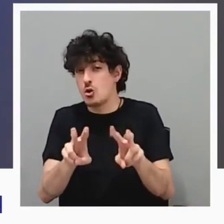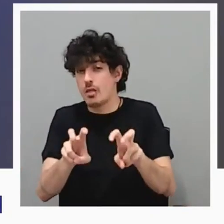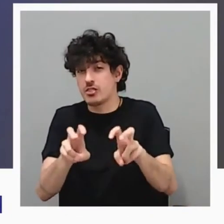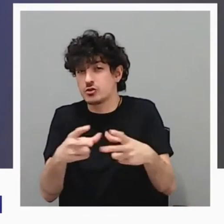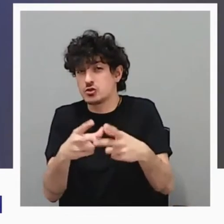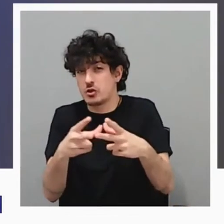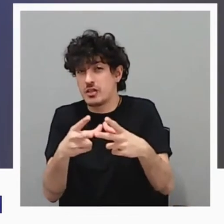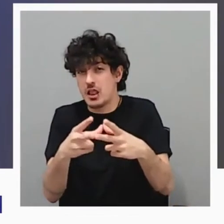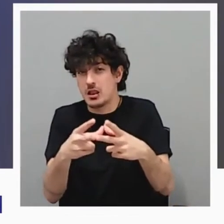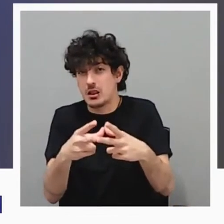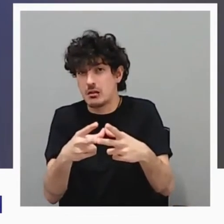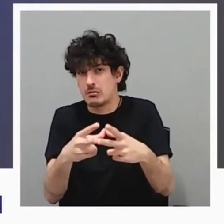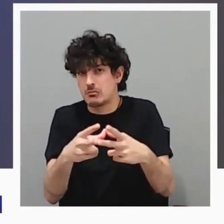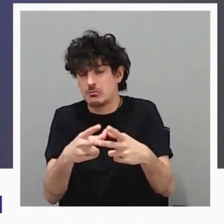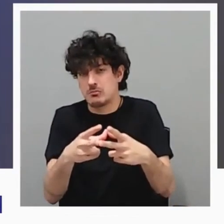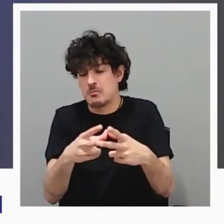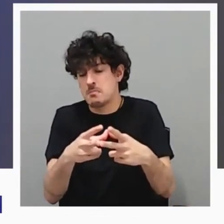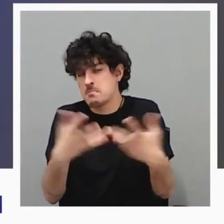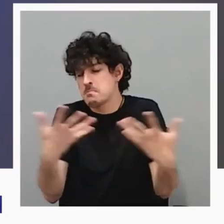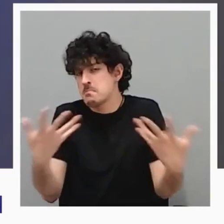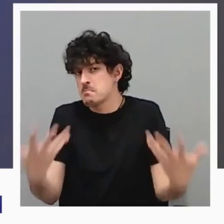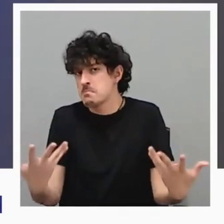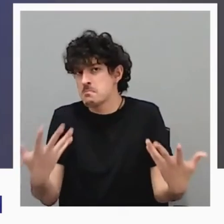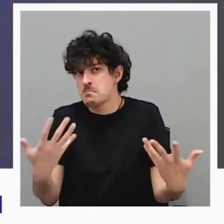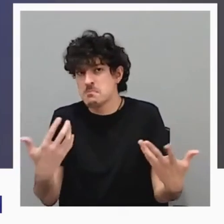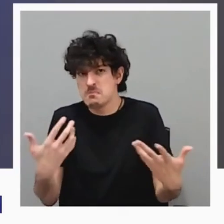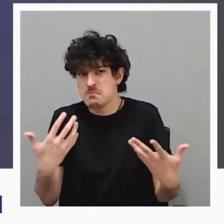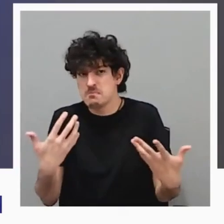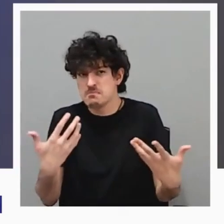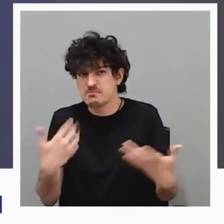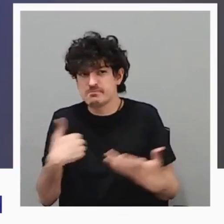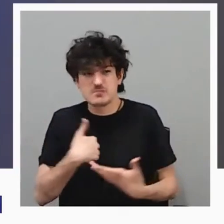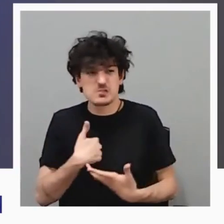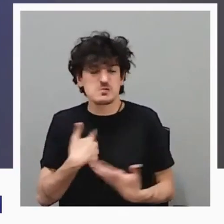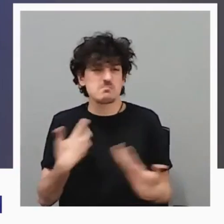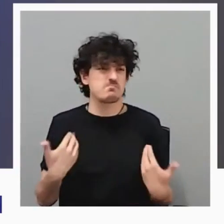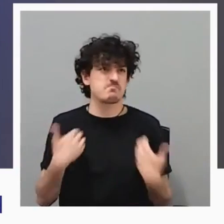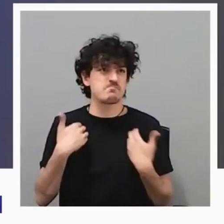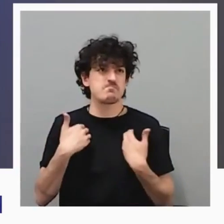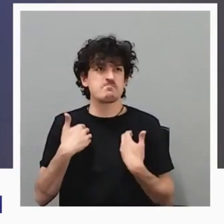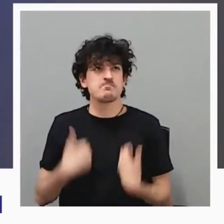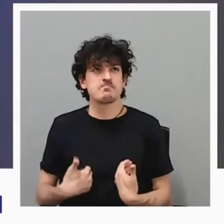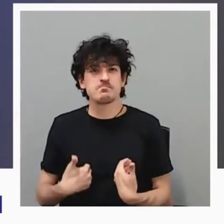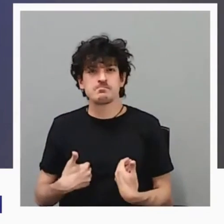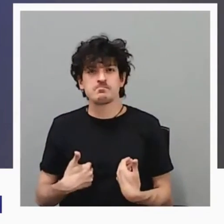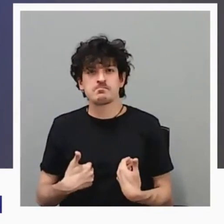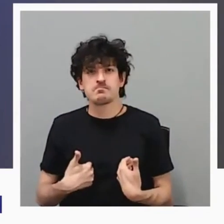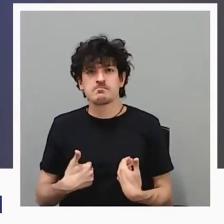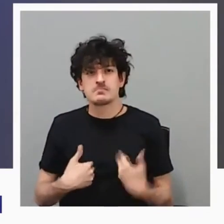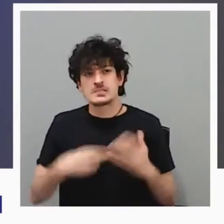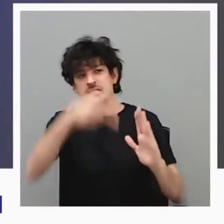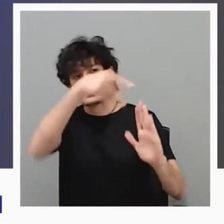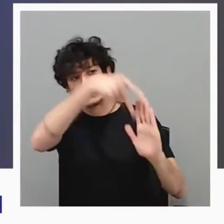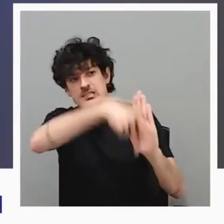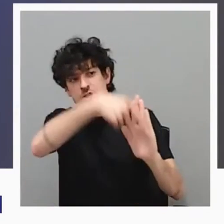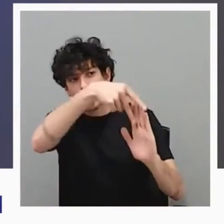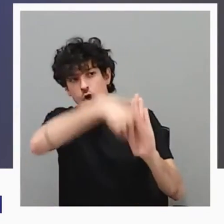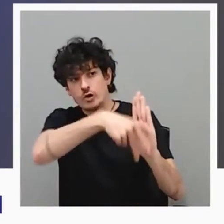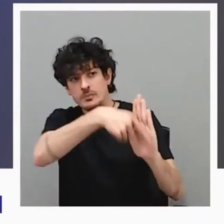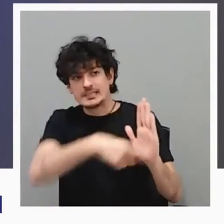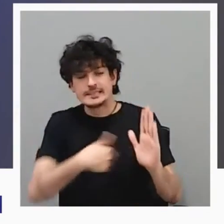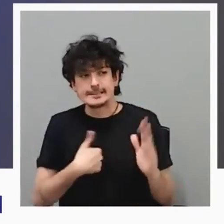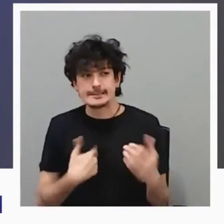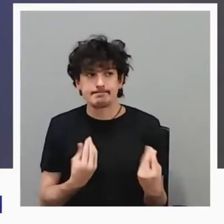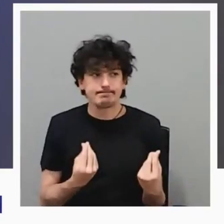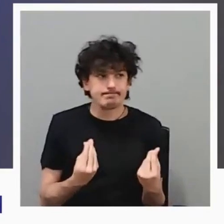amplia, en el fondo yo ahí tengo una prevención enorme ante las normas. O sea, me parece bien que